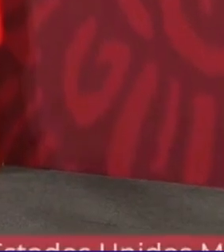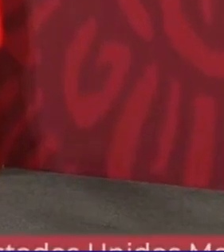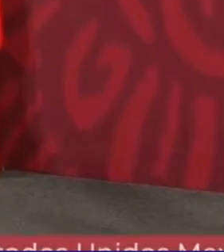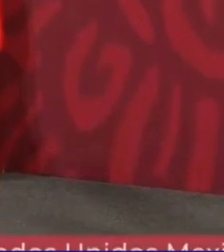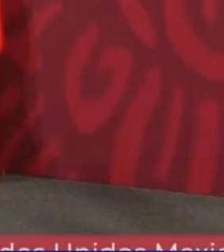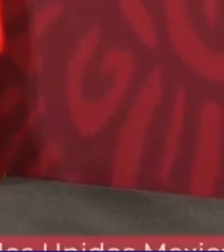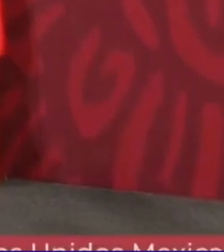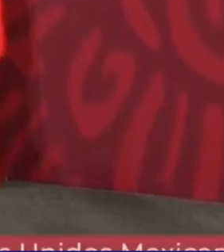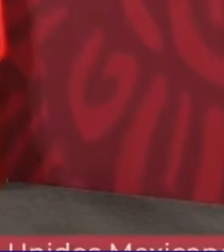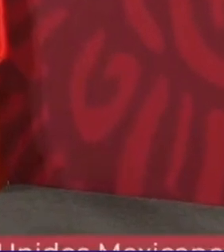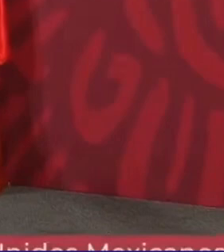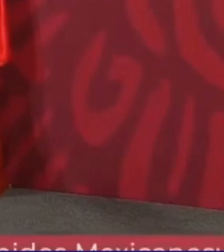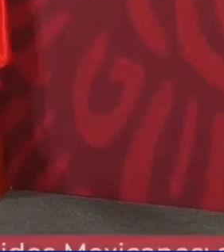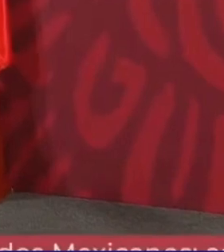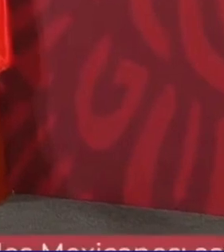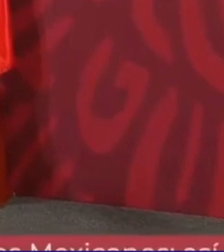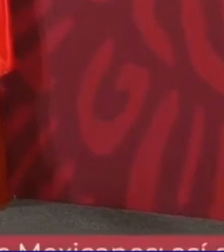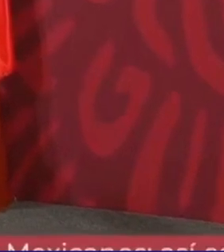proponen